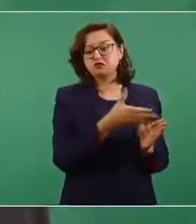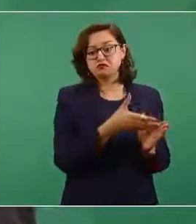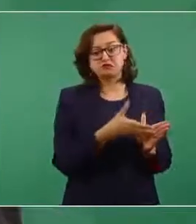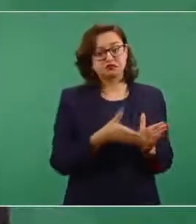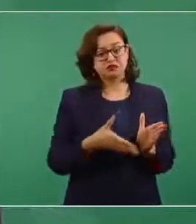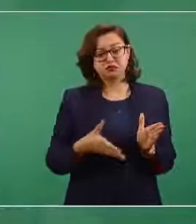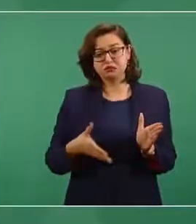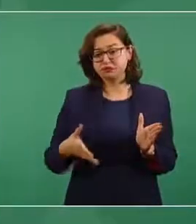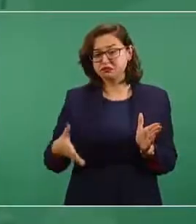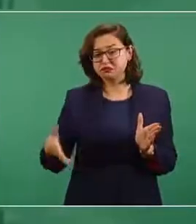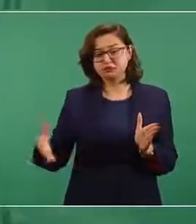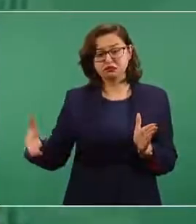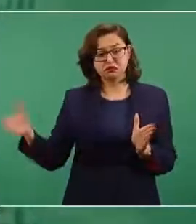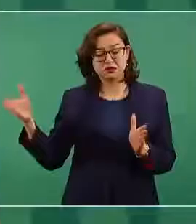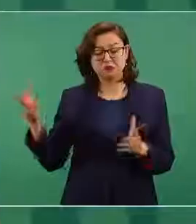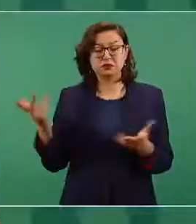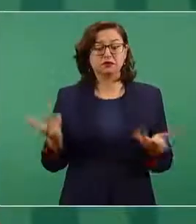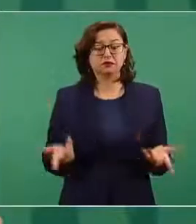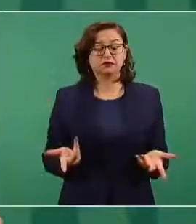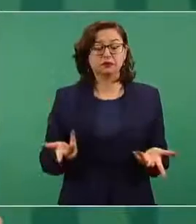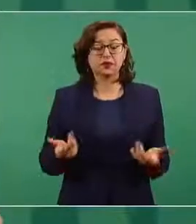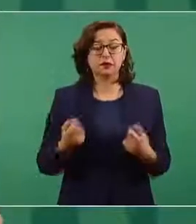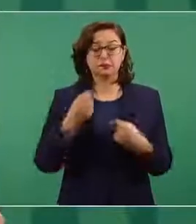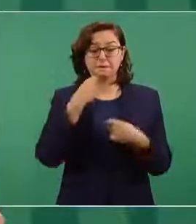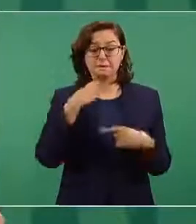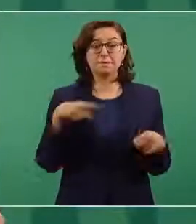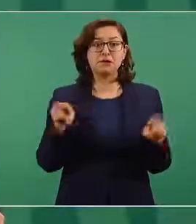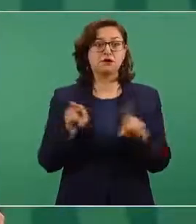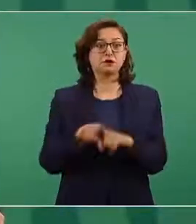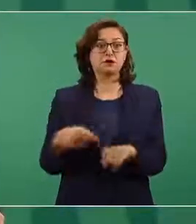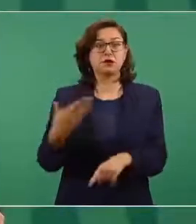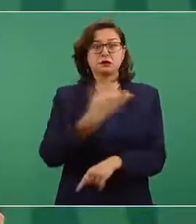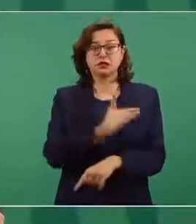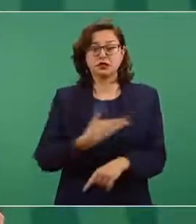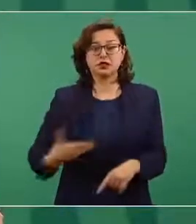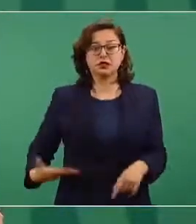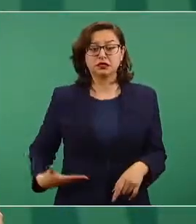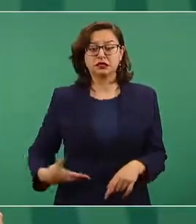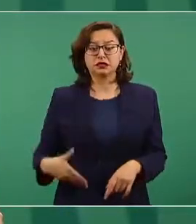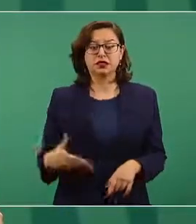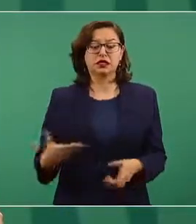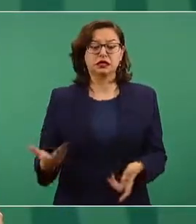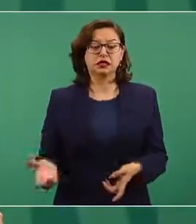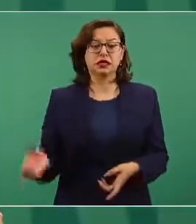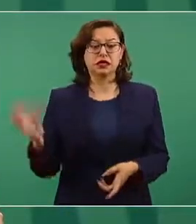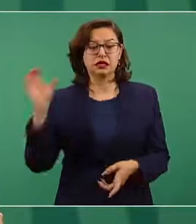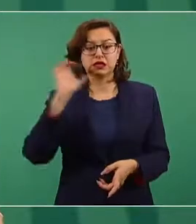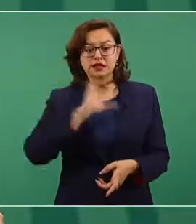luego de que el general Cárdenas, que fue el presidente que más los apoyó,